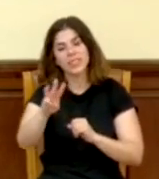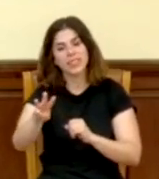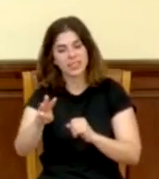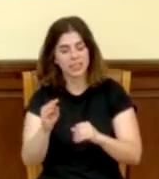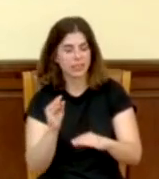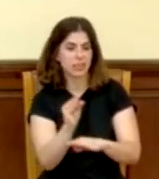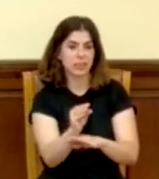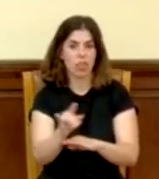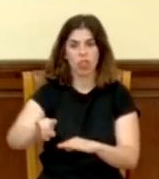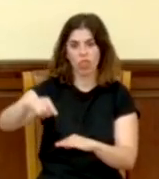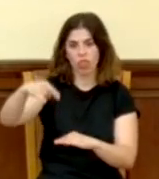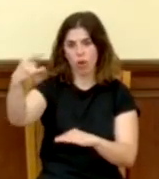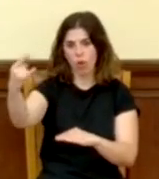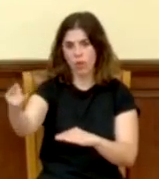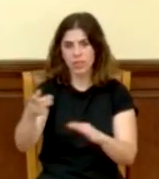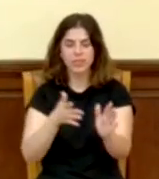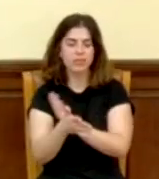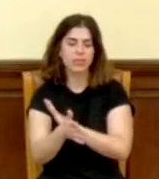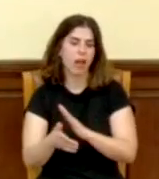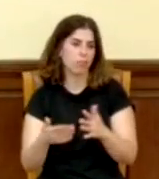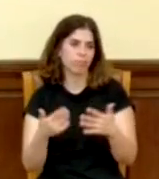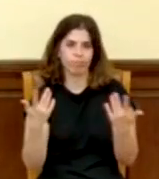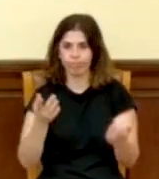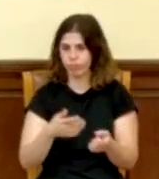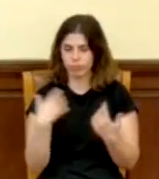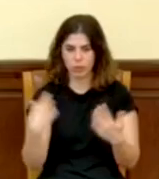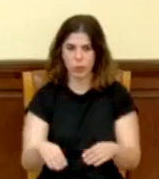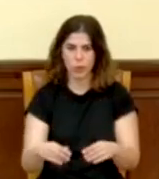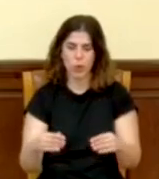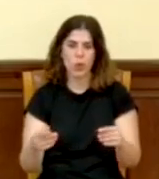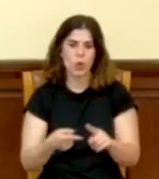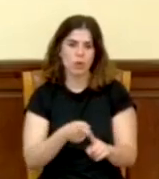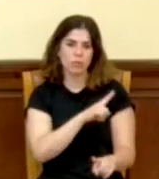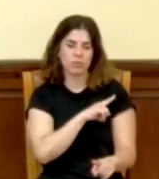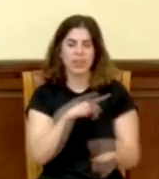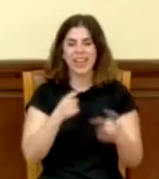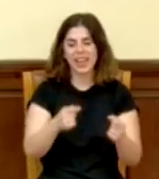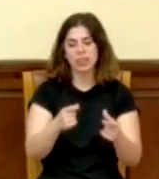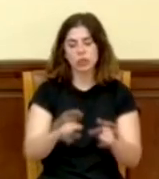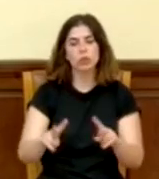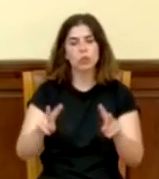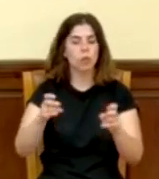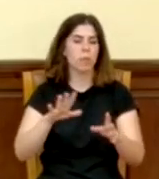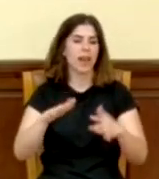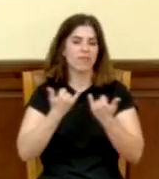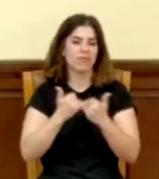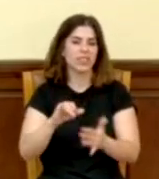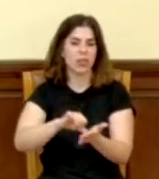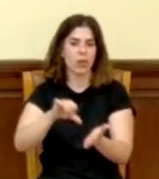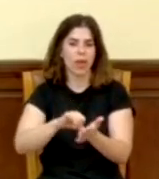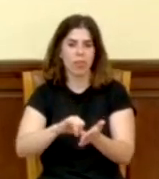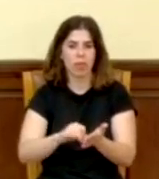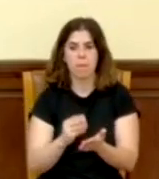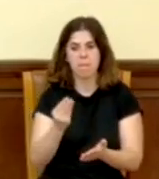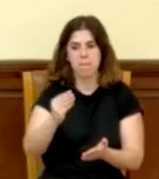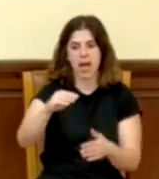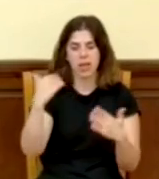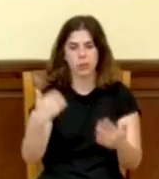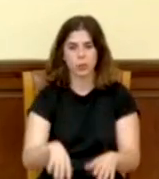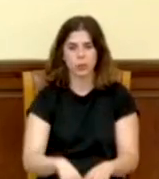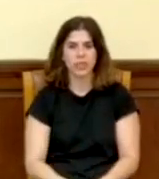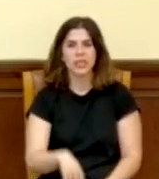nos parece cierto despropósito que vuelvan a incluir nuevos gastos para la financiación de las fiestas de nuestra ciudad. Se han